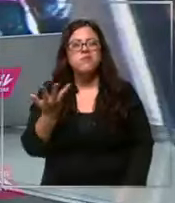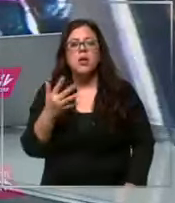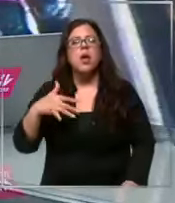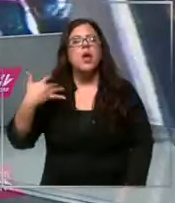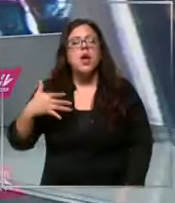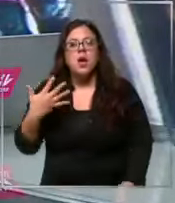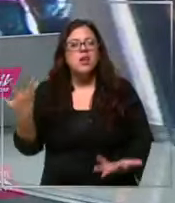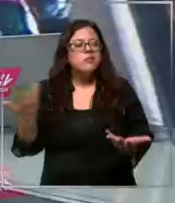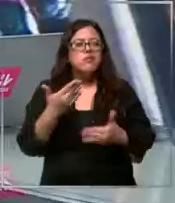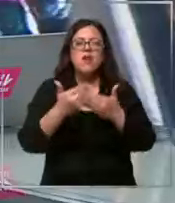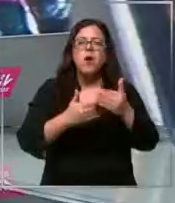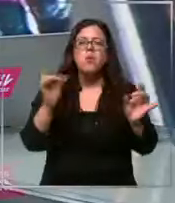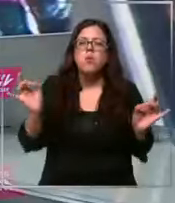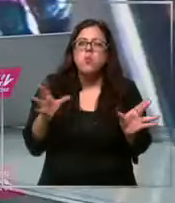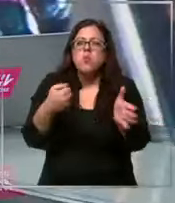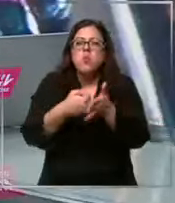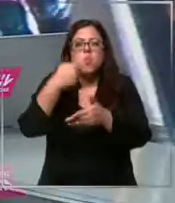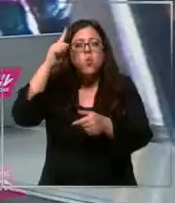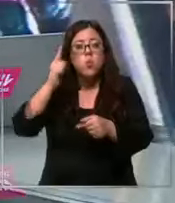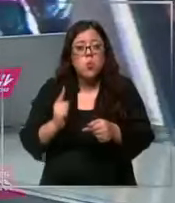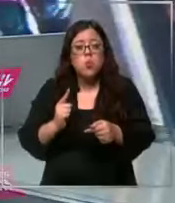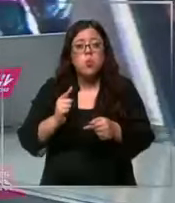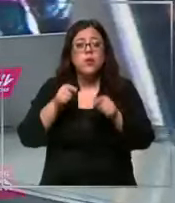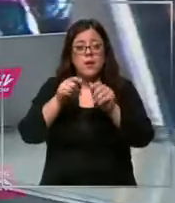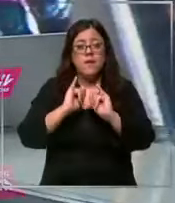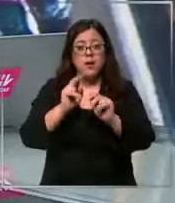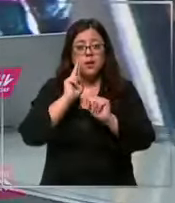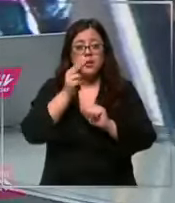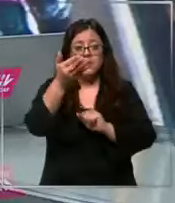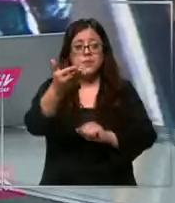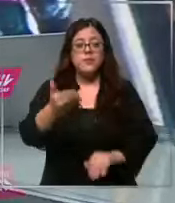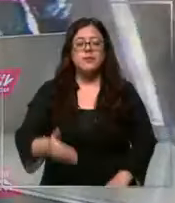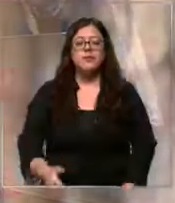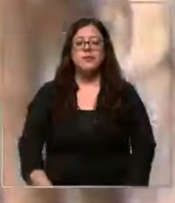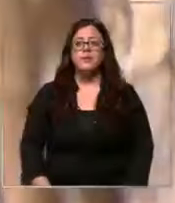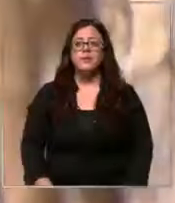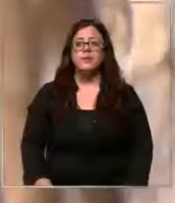importante? ¿Cómo funciona en caso de accidentes? Todo eso lo vemos en esta nota.